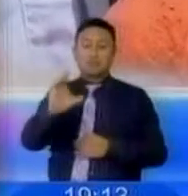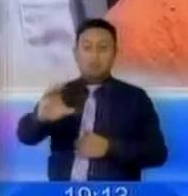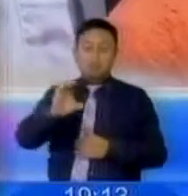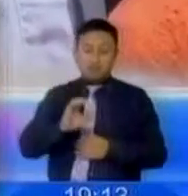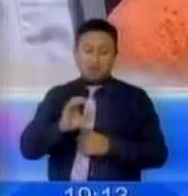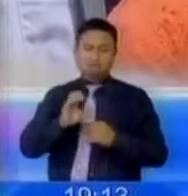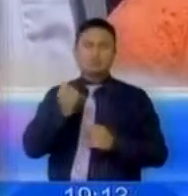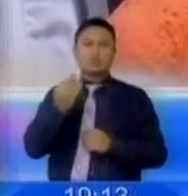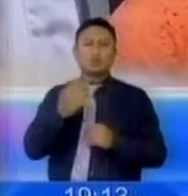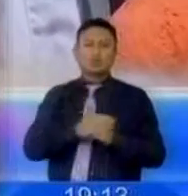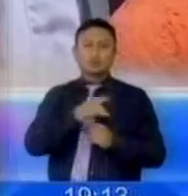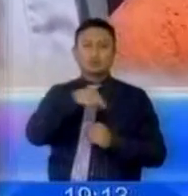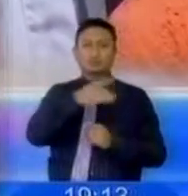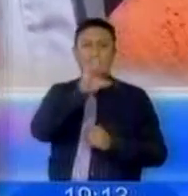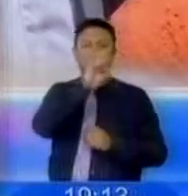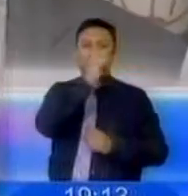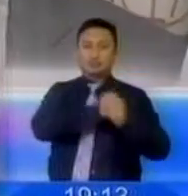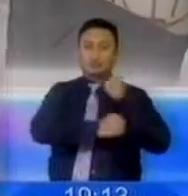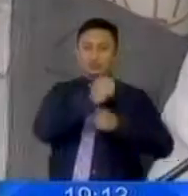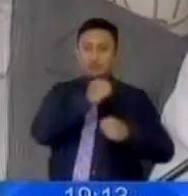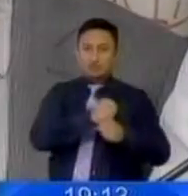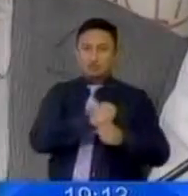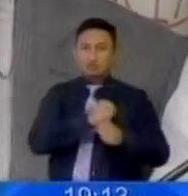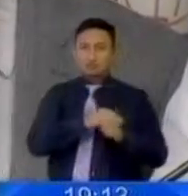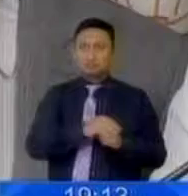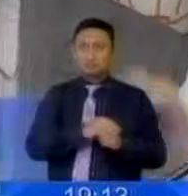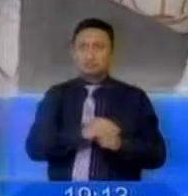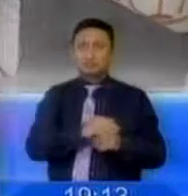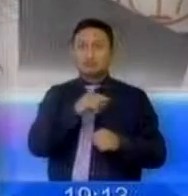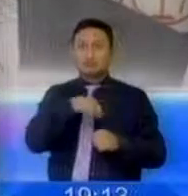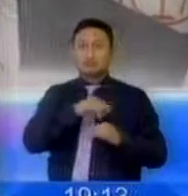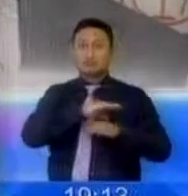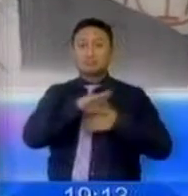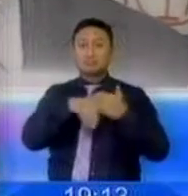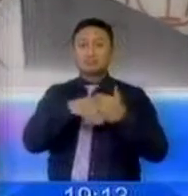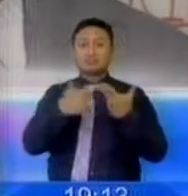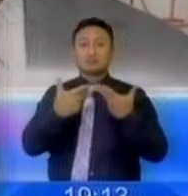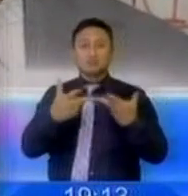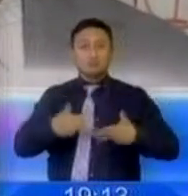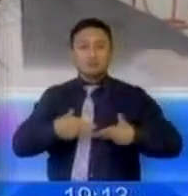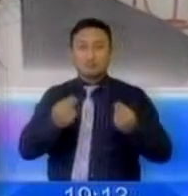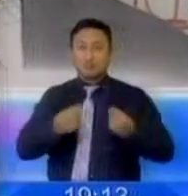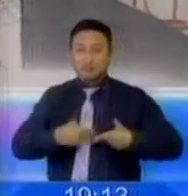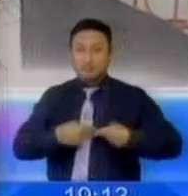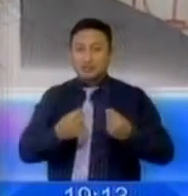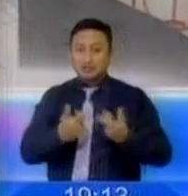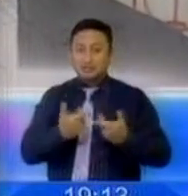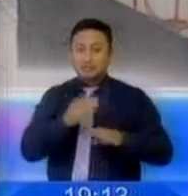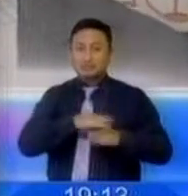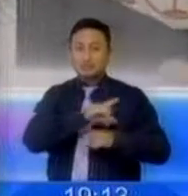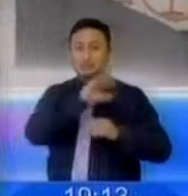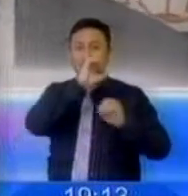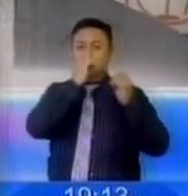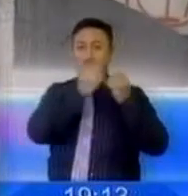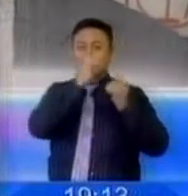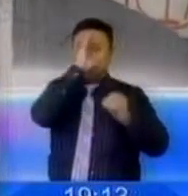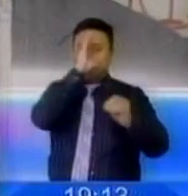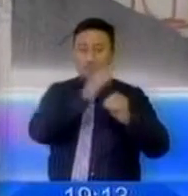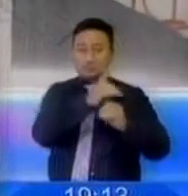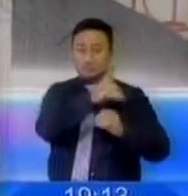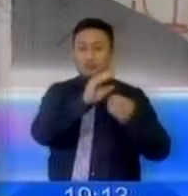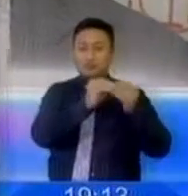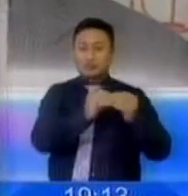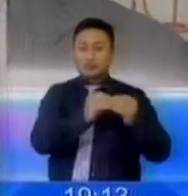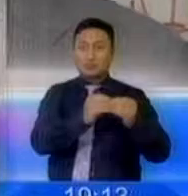partido durante estos 8 años. Todos los gastos que se han hecho en la última década han sido gastos para la organización política, para la